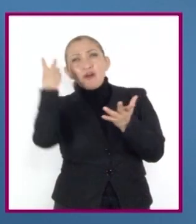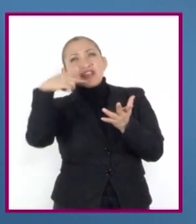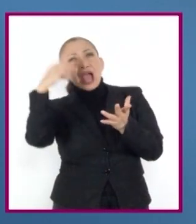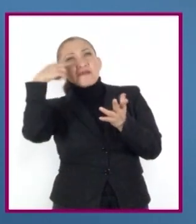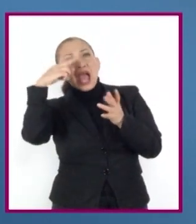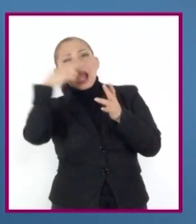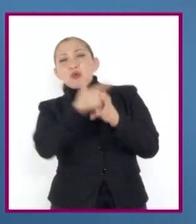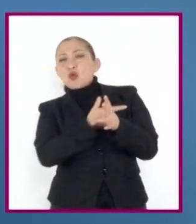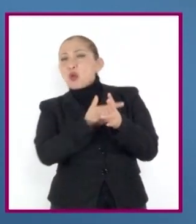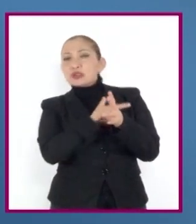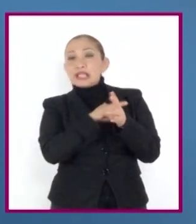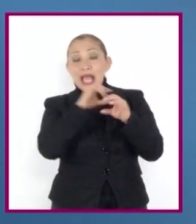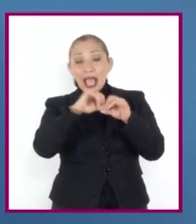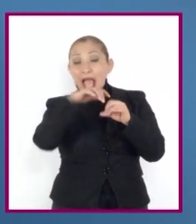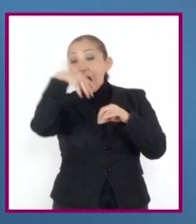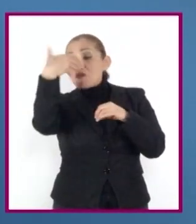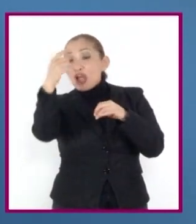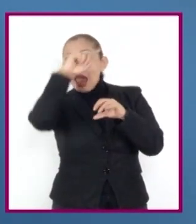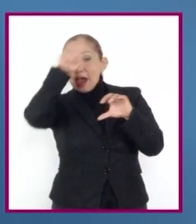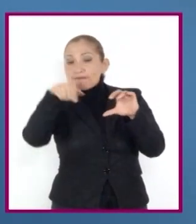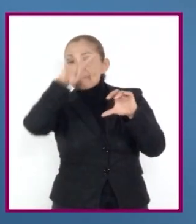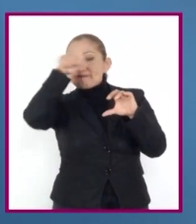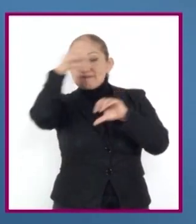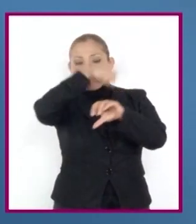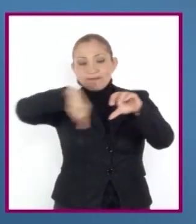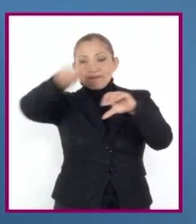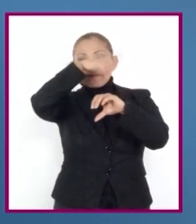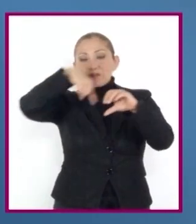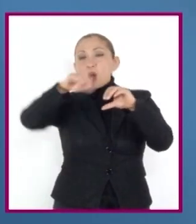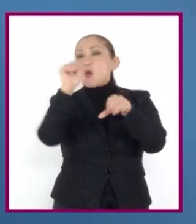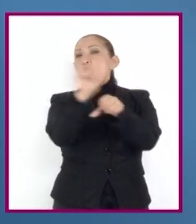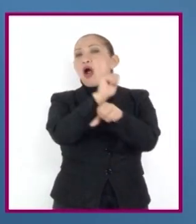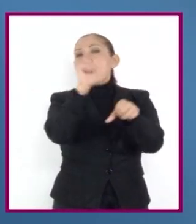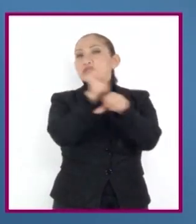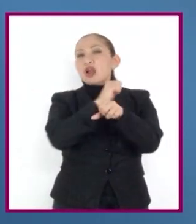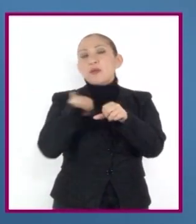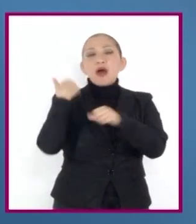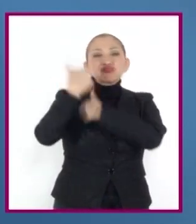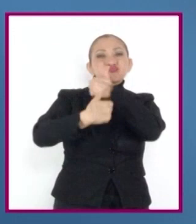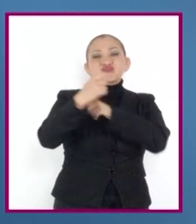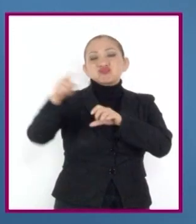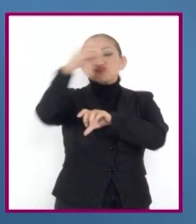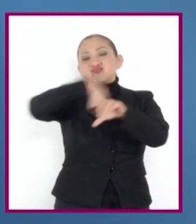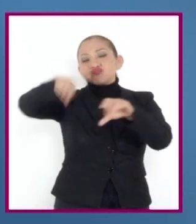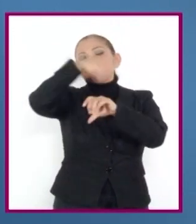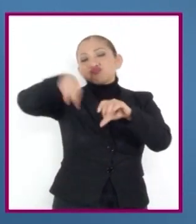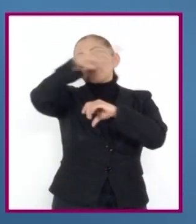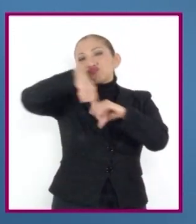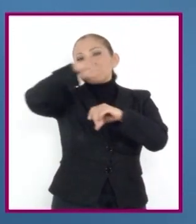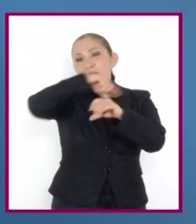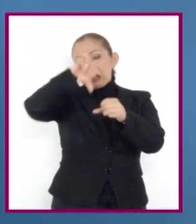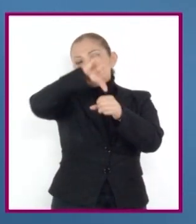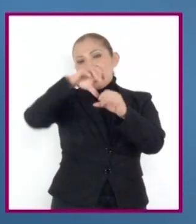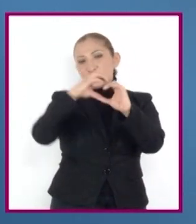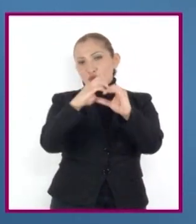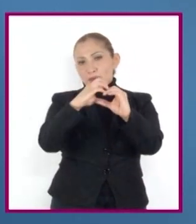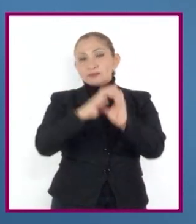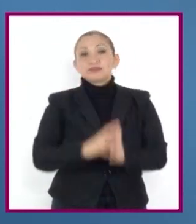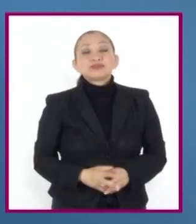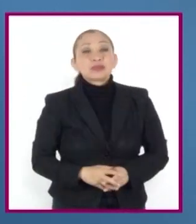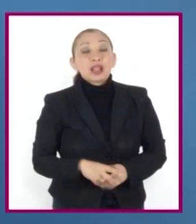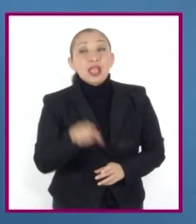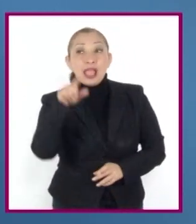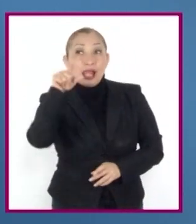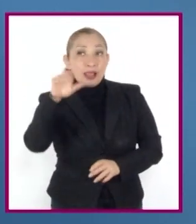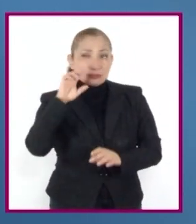viajero y se encuentra en las órbitas como si fueran autos en una carrera dando vueltas alrededor del núcleo. Los